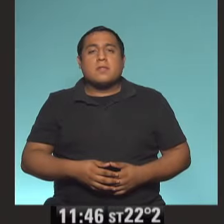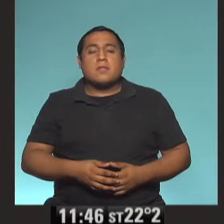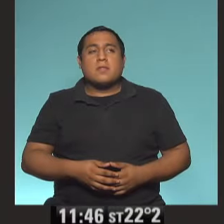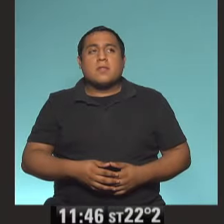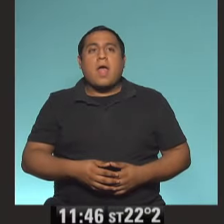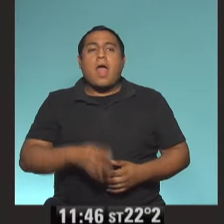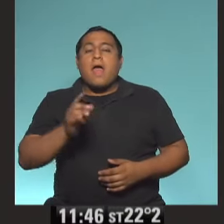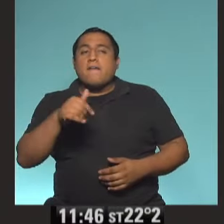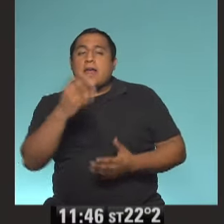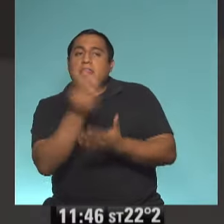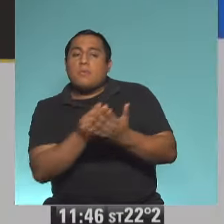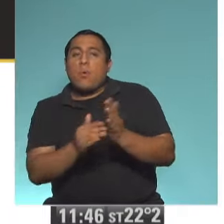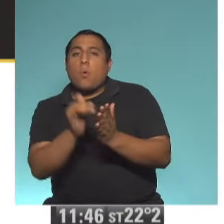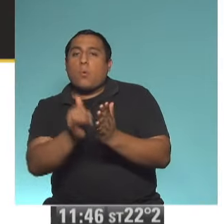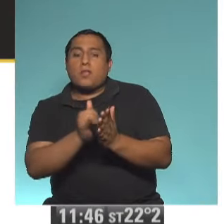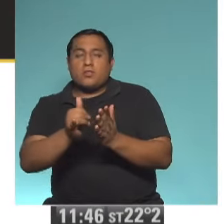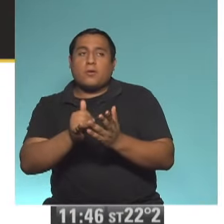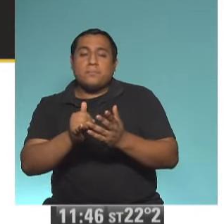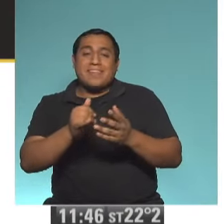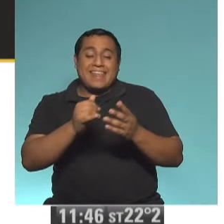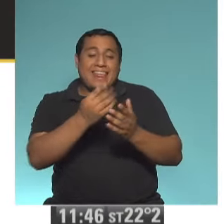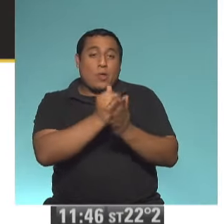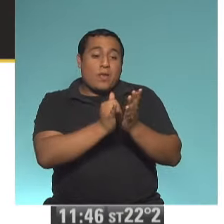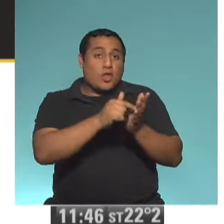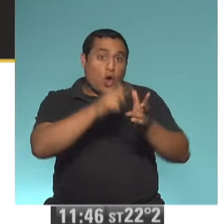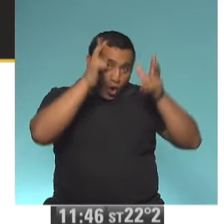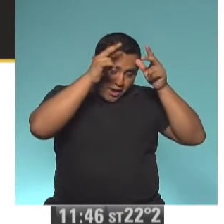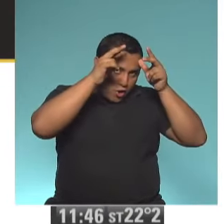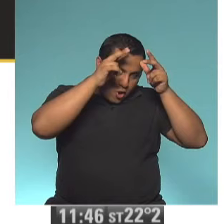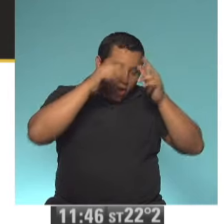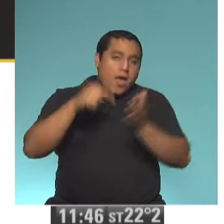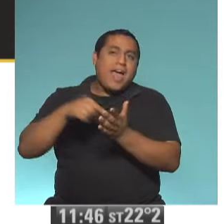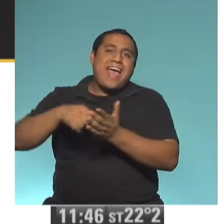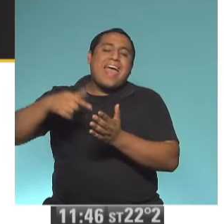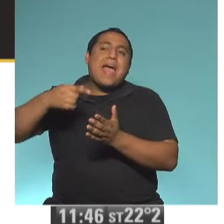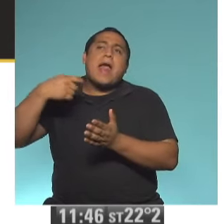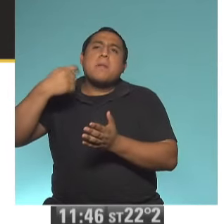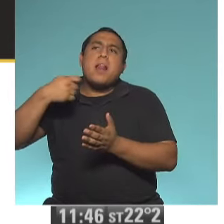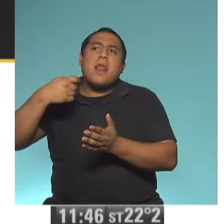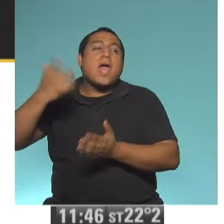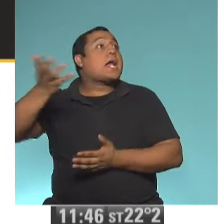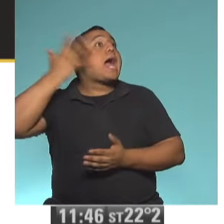le iba a dibujar un cuento que en vez de conejos tenga... ¿Qué animal?